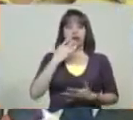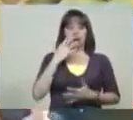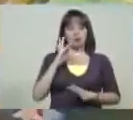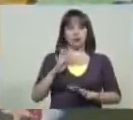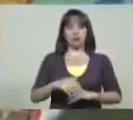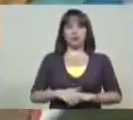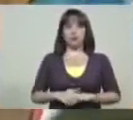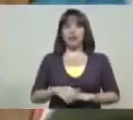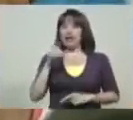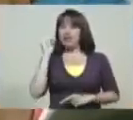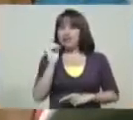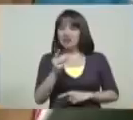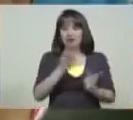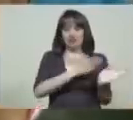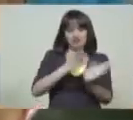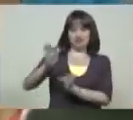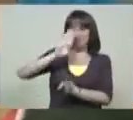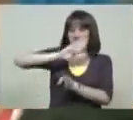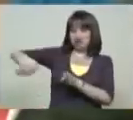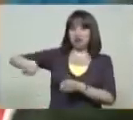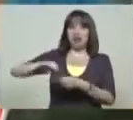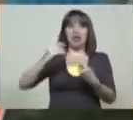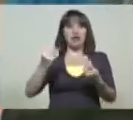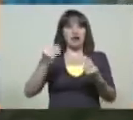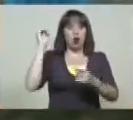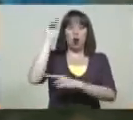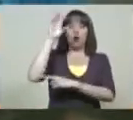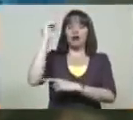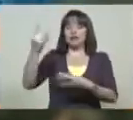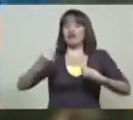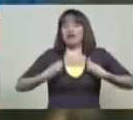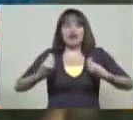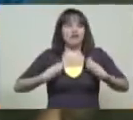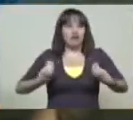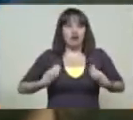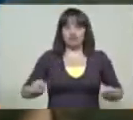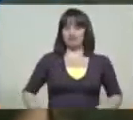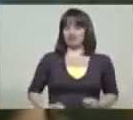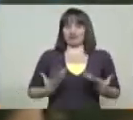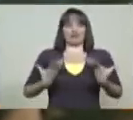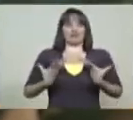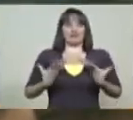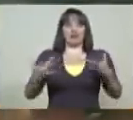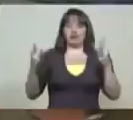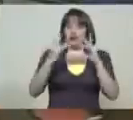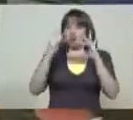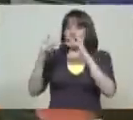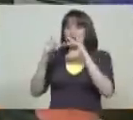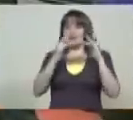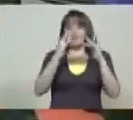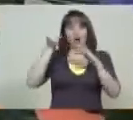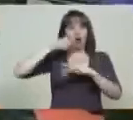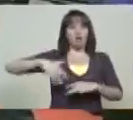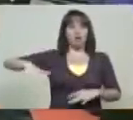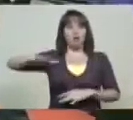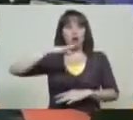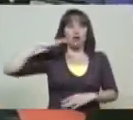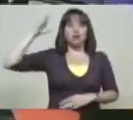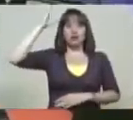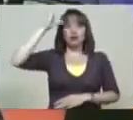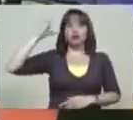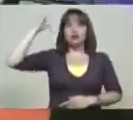Este tiene que ser un congreso vivo en todos los sentidos. Un congreso vivo en su conexión con el pueblo, su conciencia,